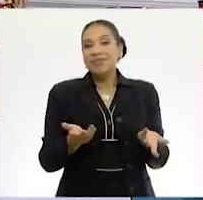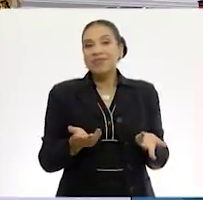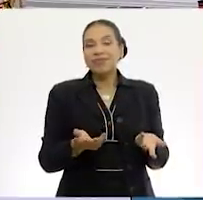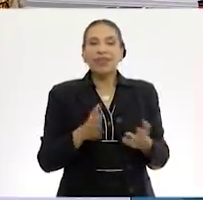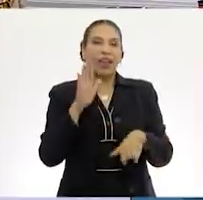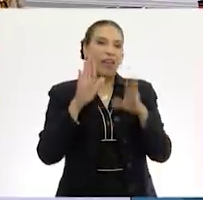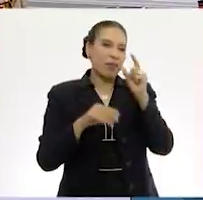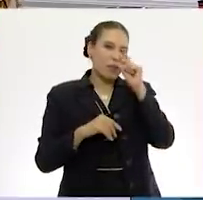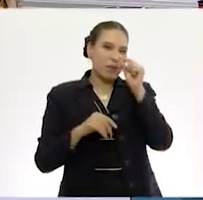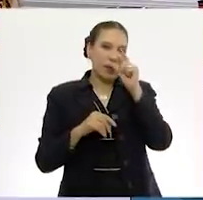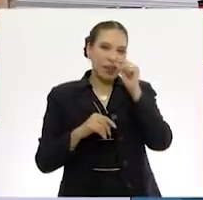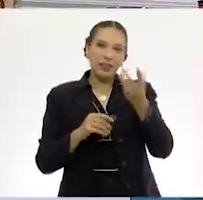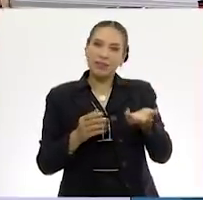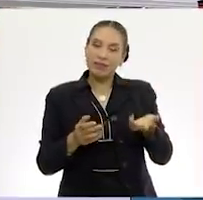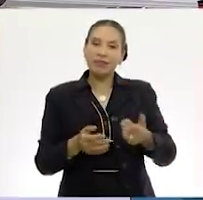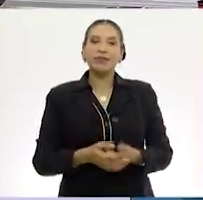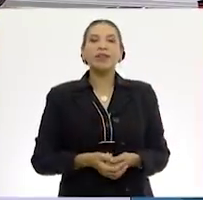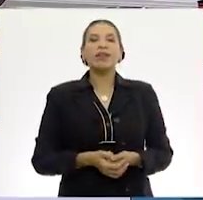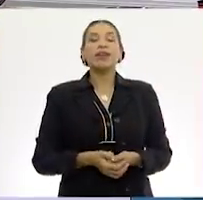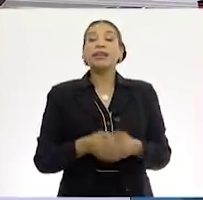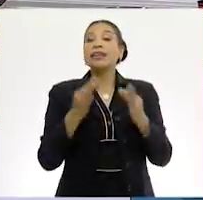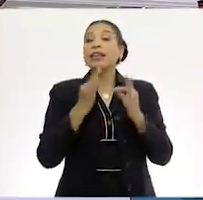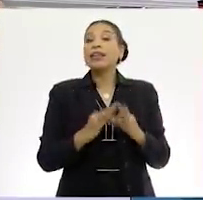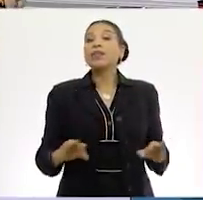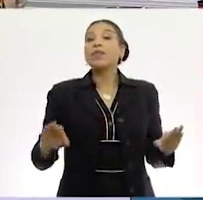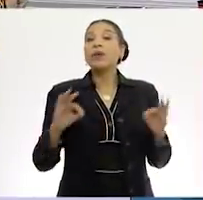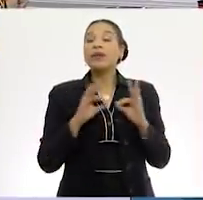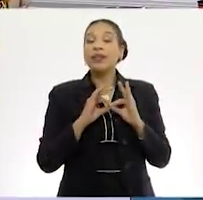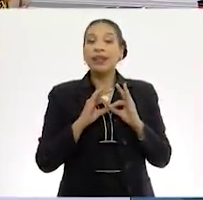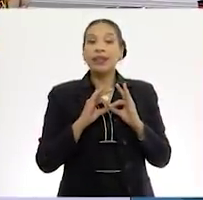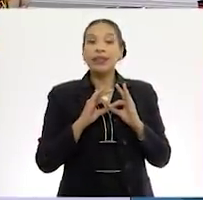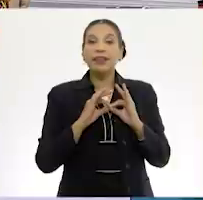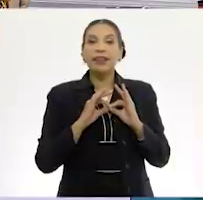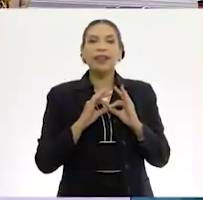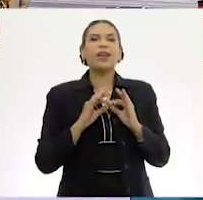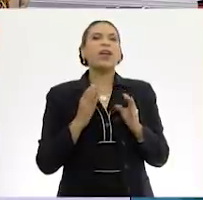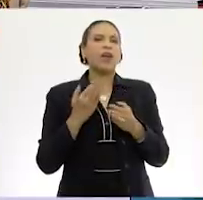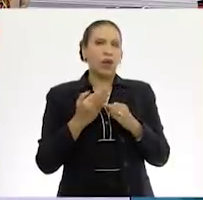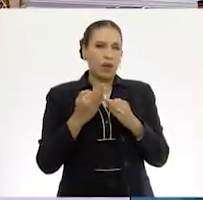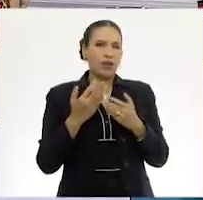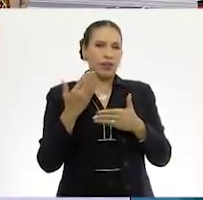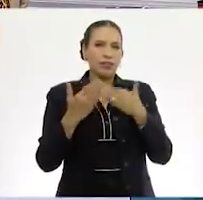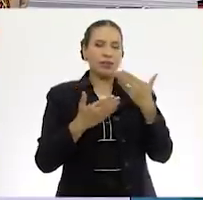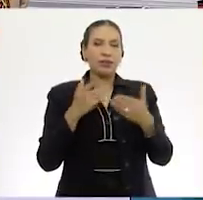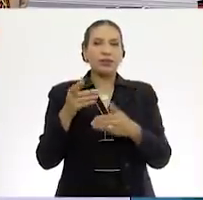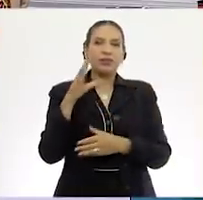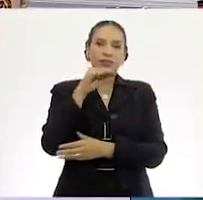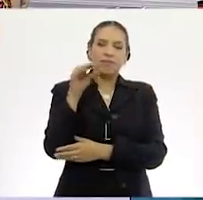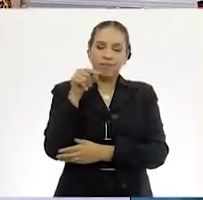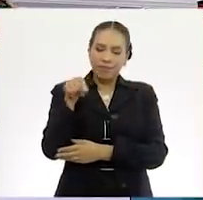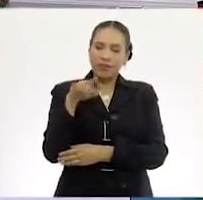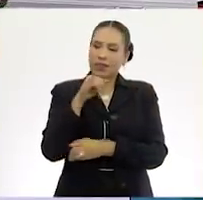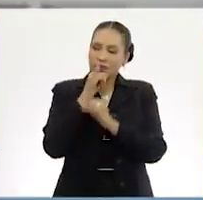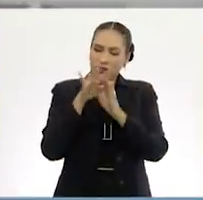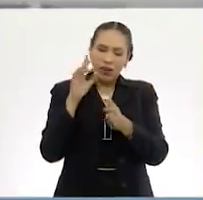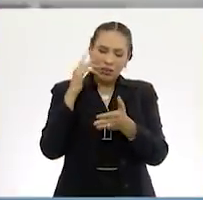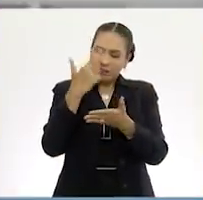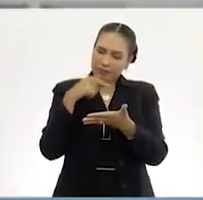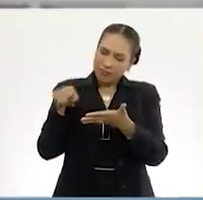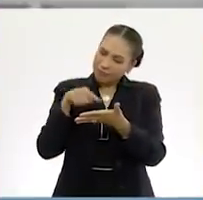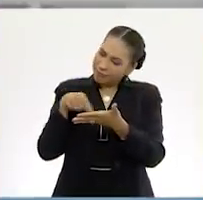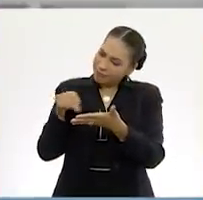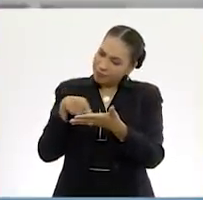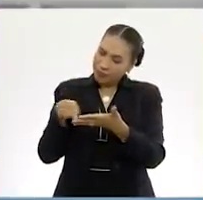nos van de repente, ¿no? Pero bueno, es muy importante el paso que fuimos dando. Ton revisó la información,